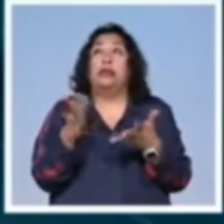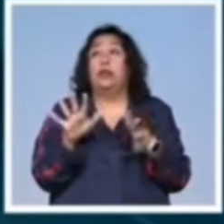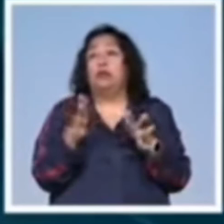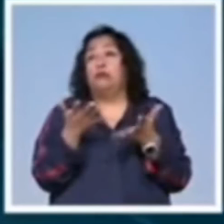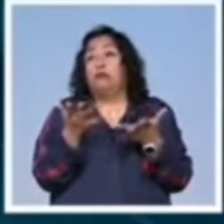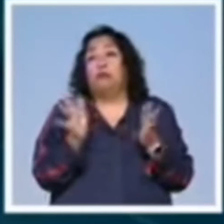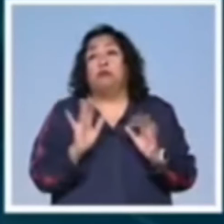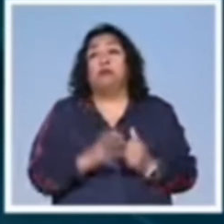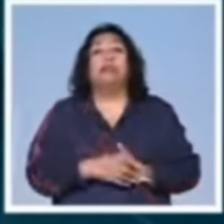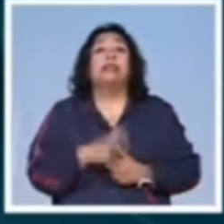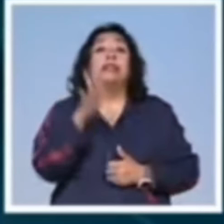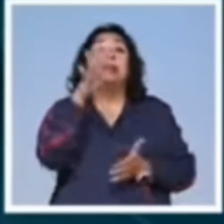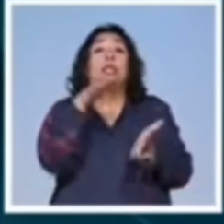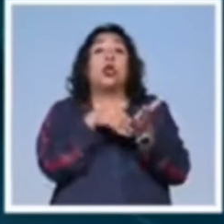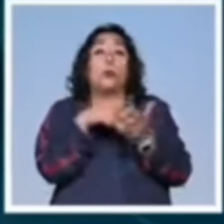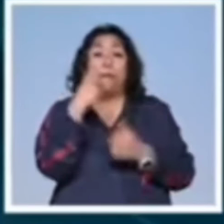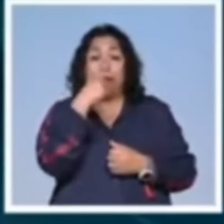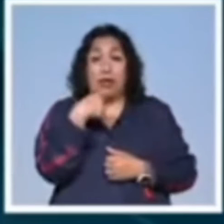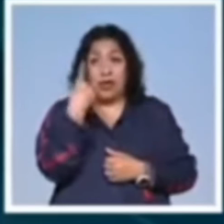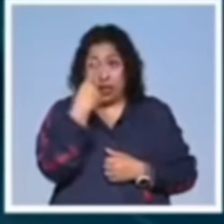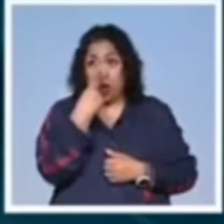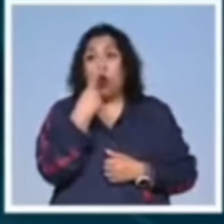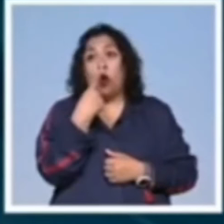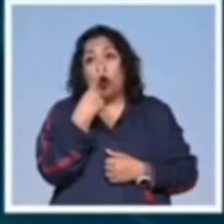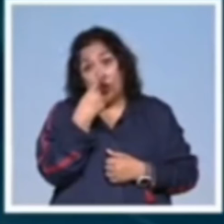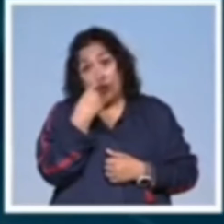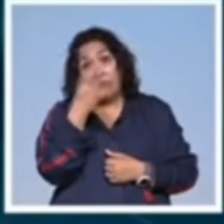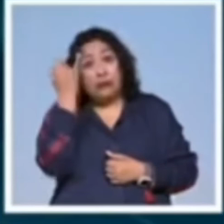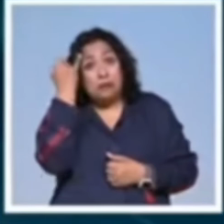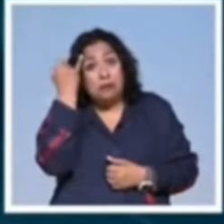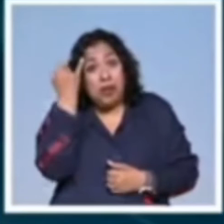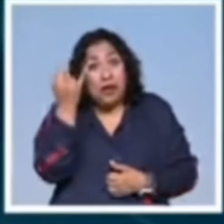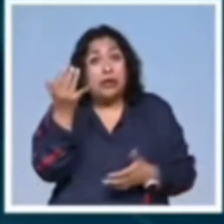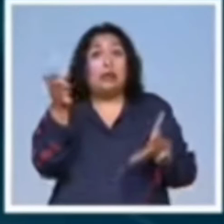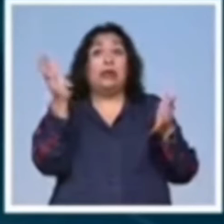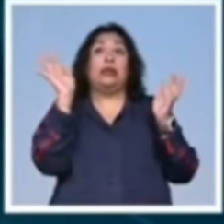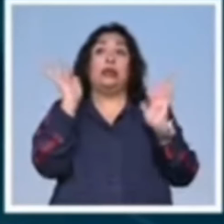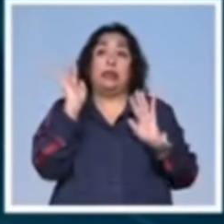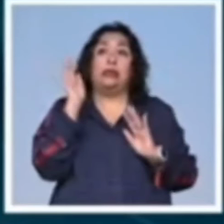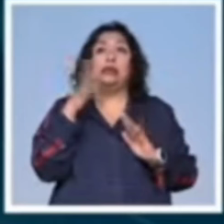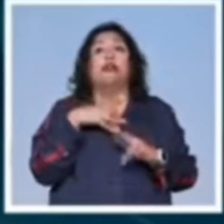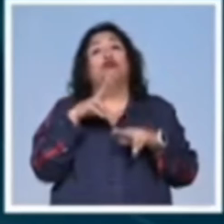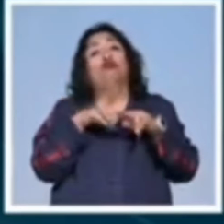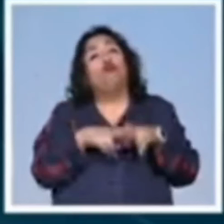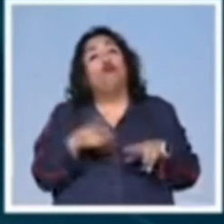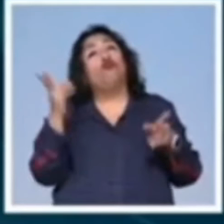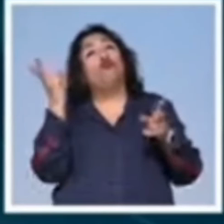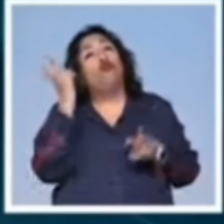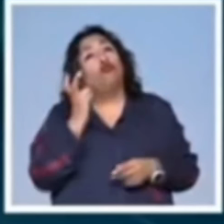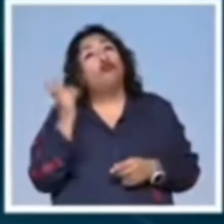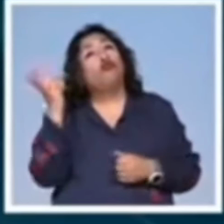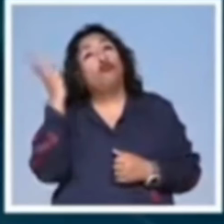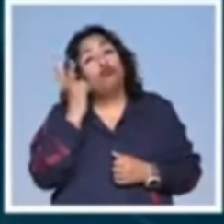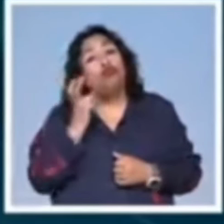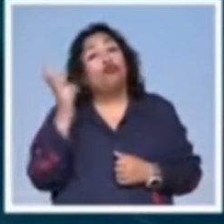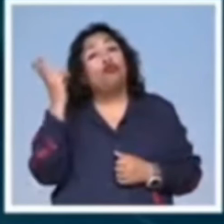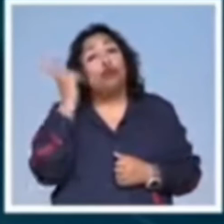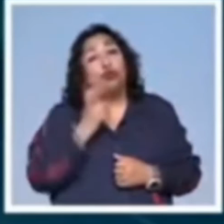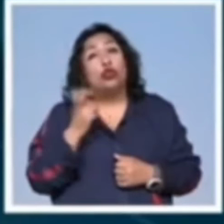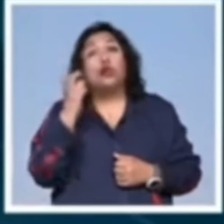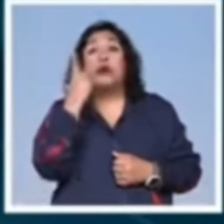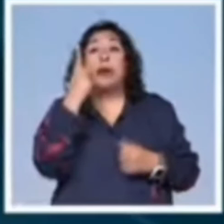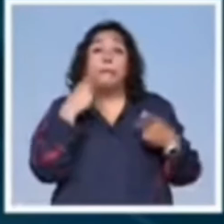de 5.000 horas. Que bueno, imagínense eso si nos sentáramos a escuchar todo eso